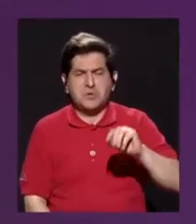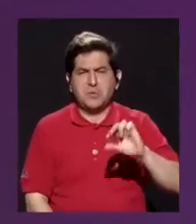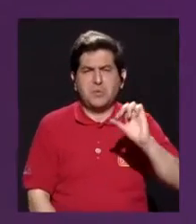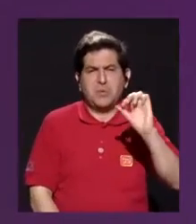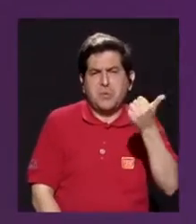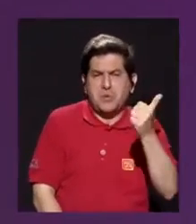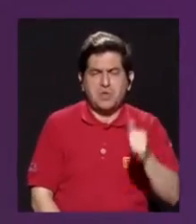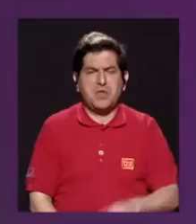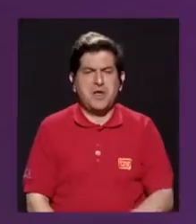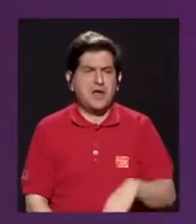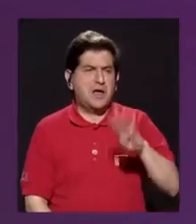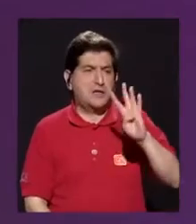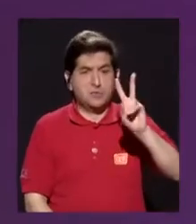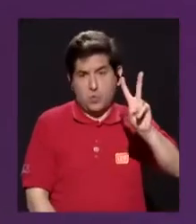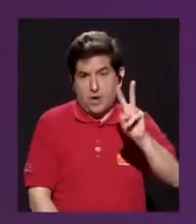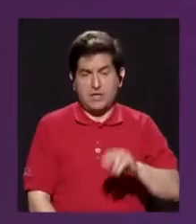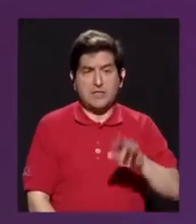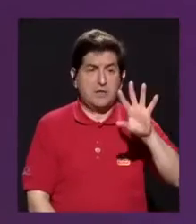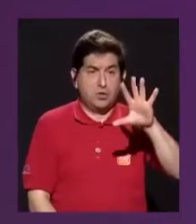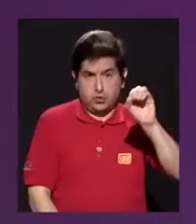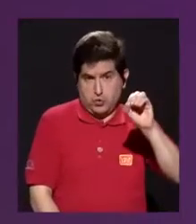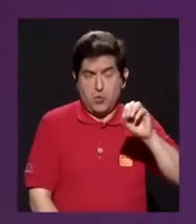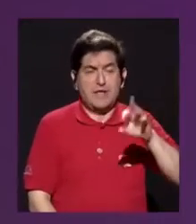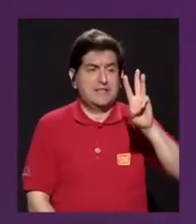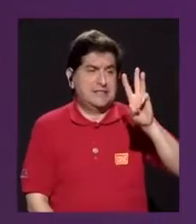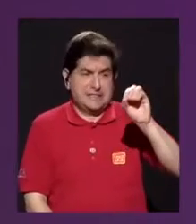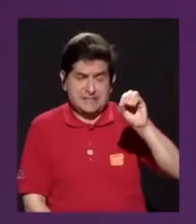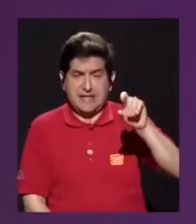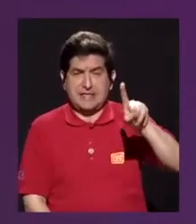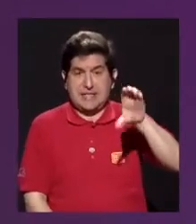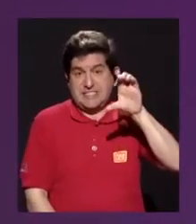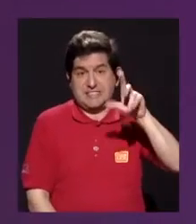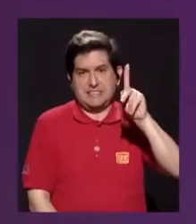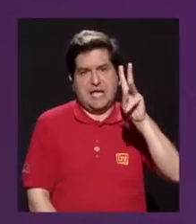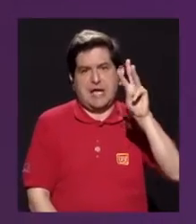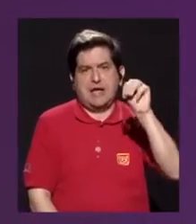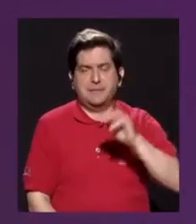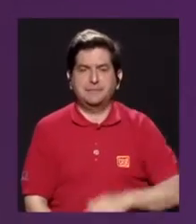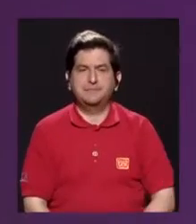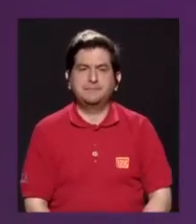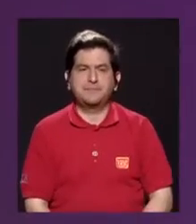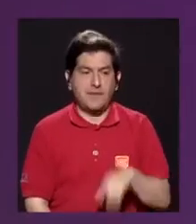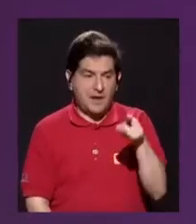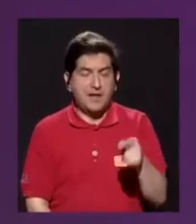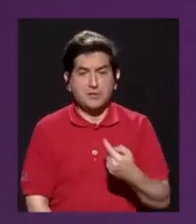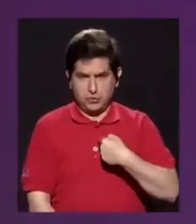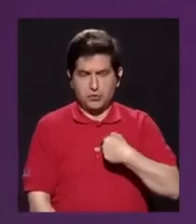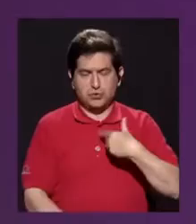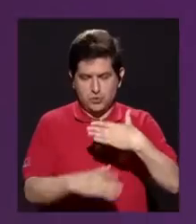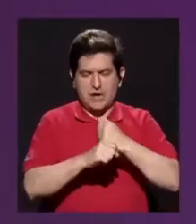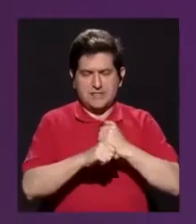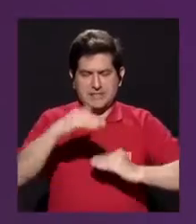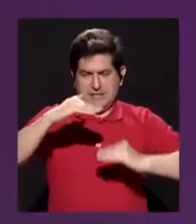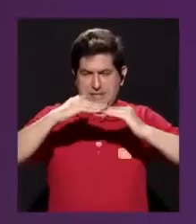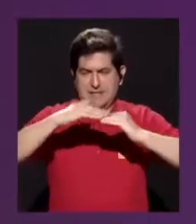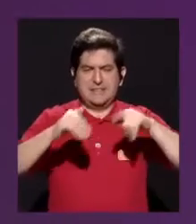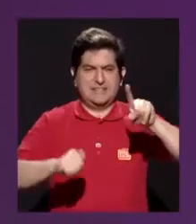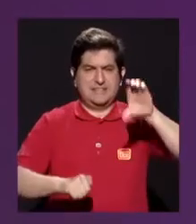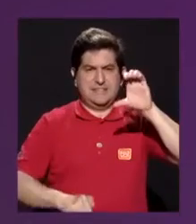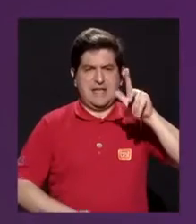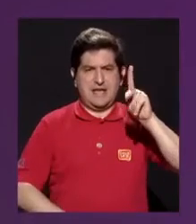10, 42, 50, 60, 100 kilómetros, que es lo que más he hecho, son 100 kilómetros,